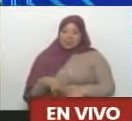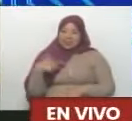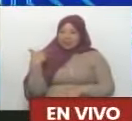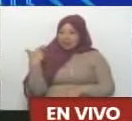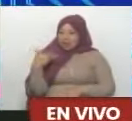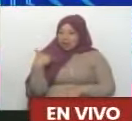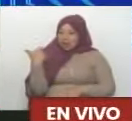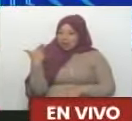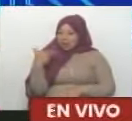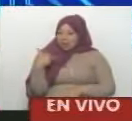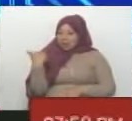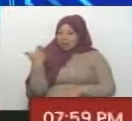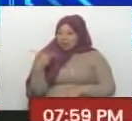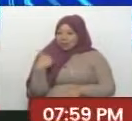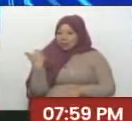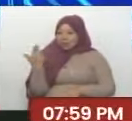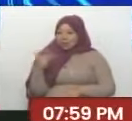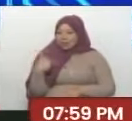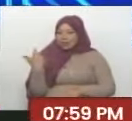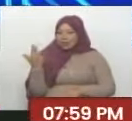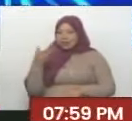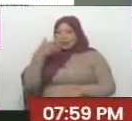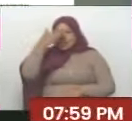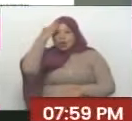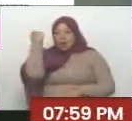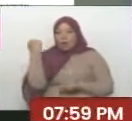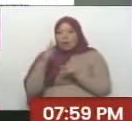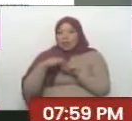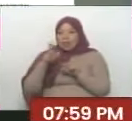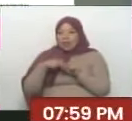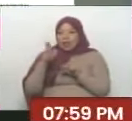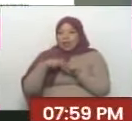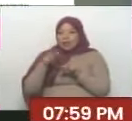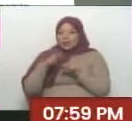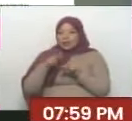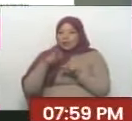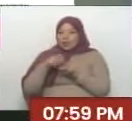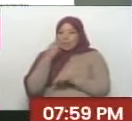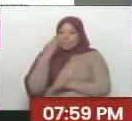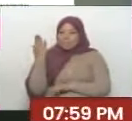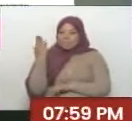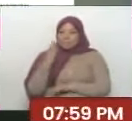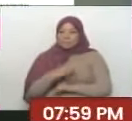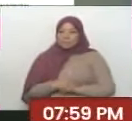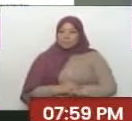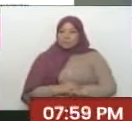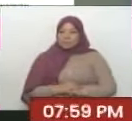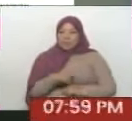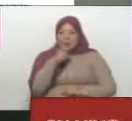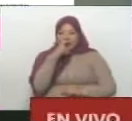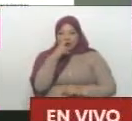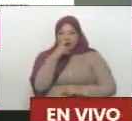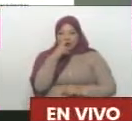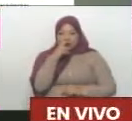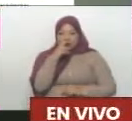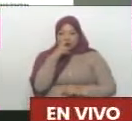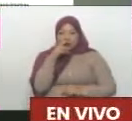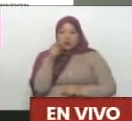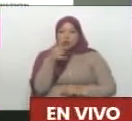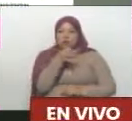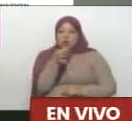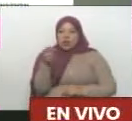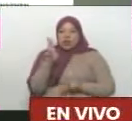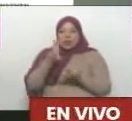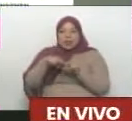Elegante. Tenía, mira, el cabello negrito, negrito, chico. Los bigotes bien cortaditos